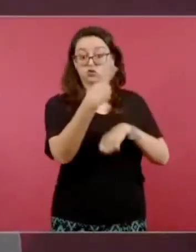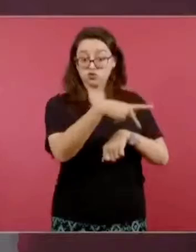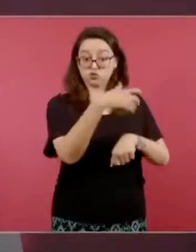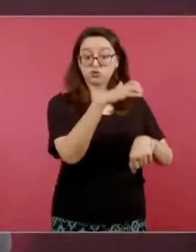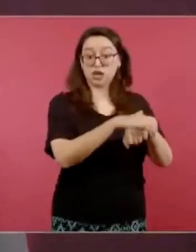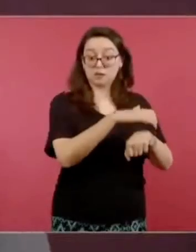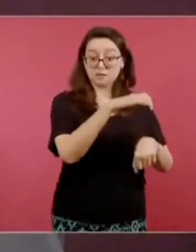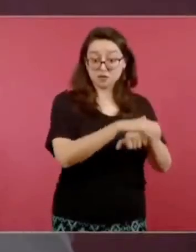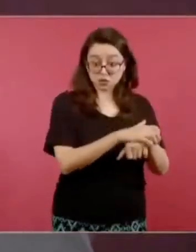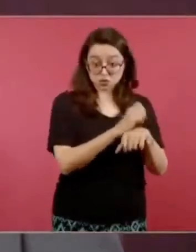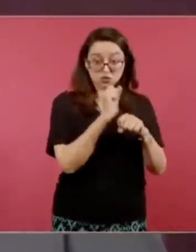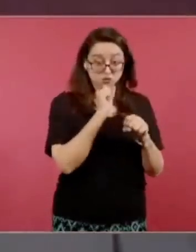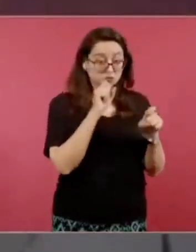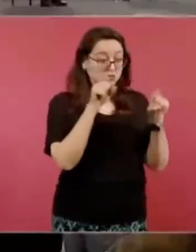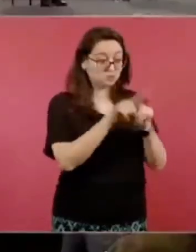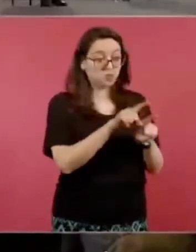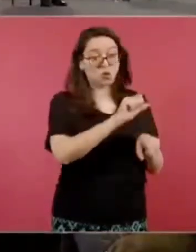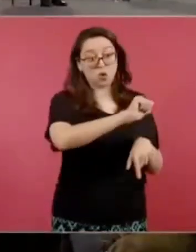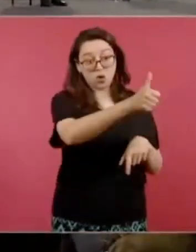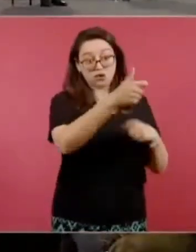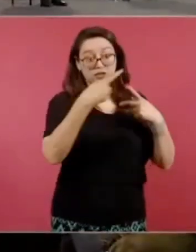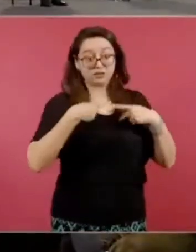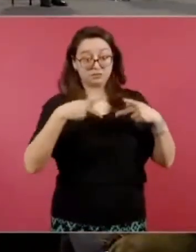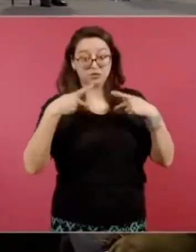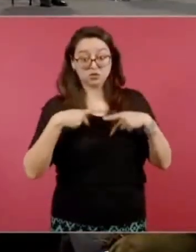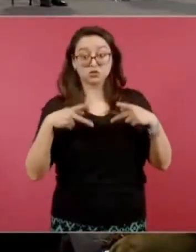y otros, ¿no?,